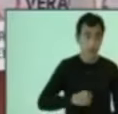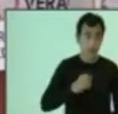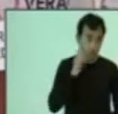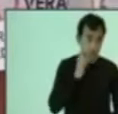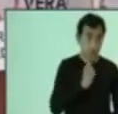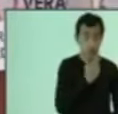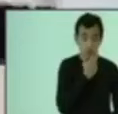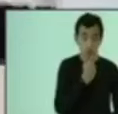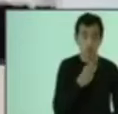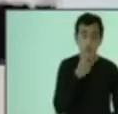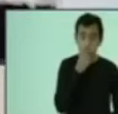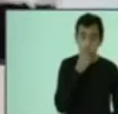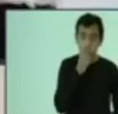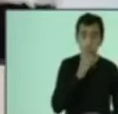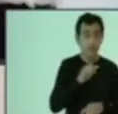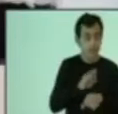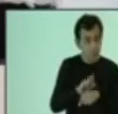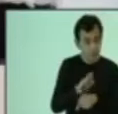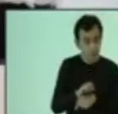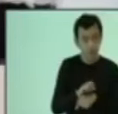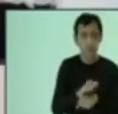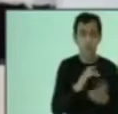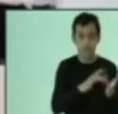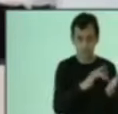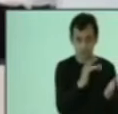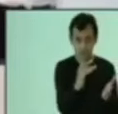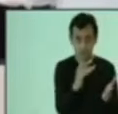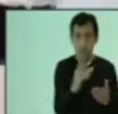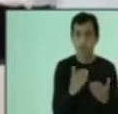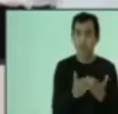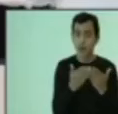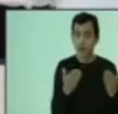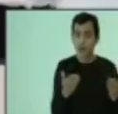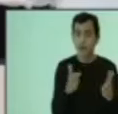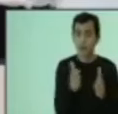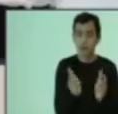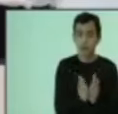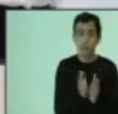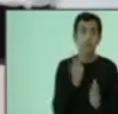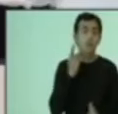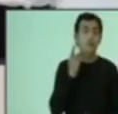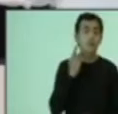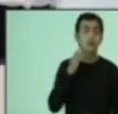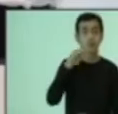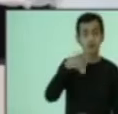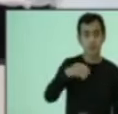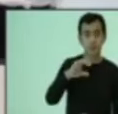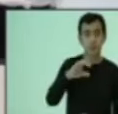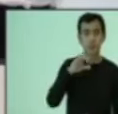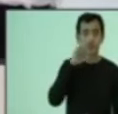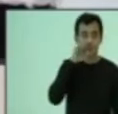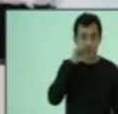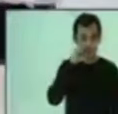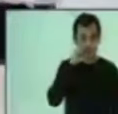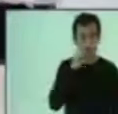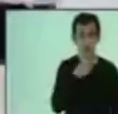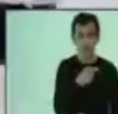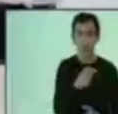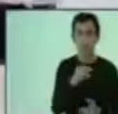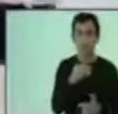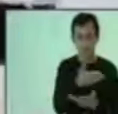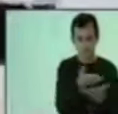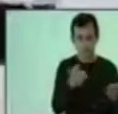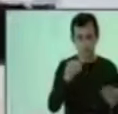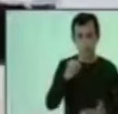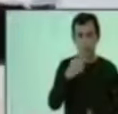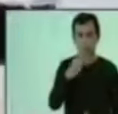policías. Muchas gracias, candidato. Toca el turno al abanderado del Partido Movimiento Ciudadano, Miguel Ángel Herrera Santiago. Adelante, por favor. Muchas